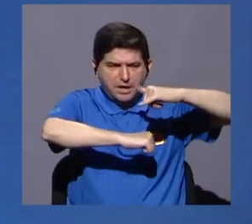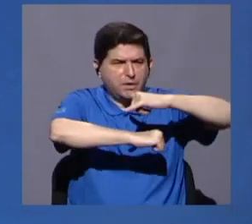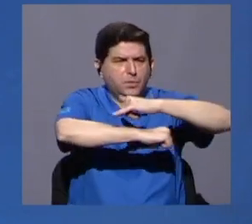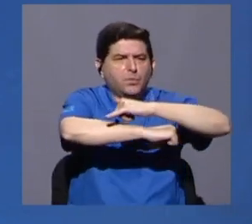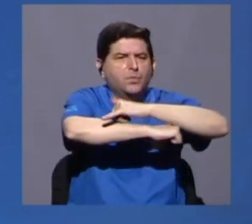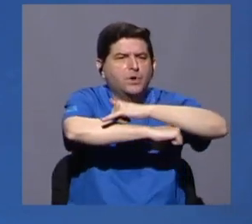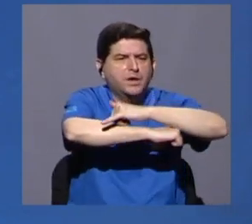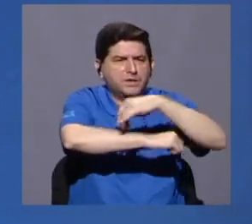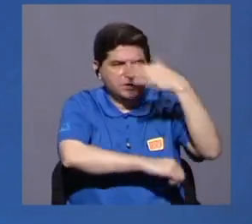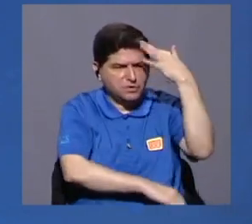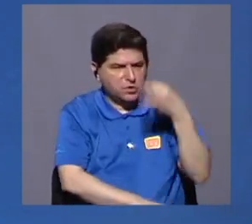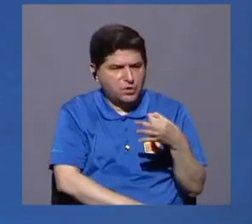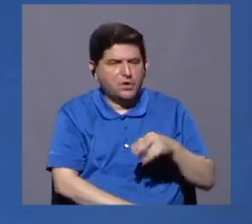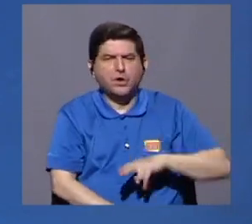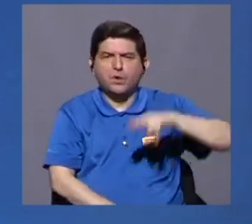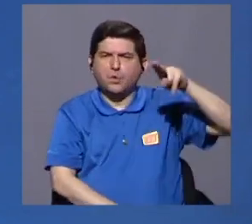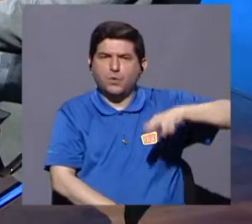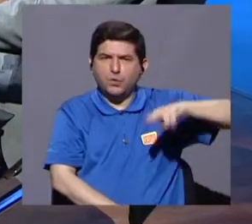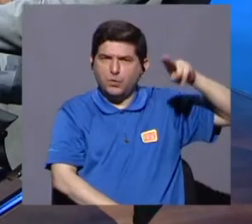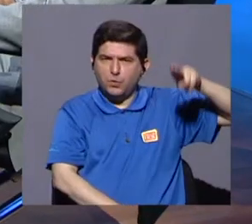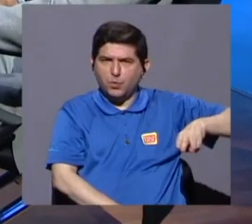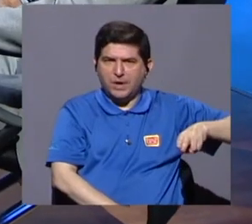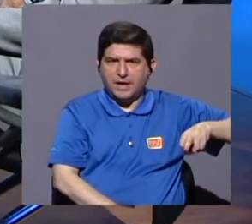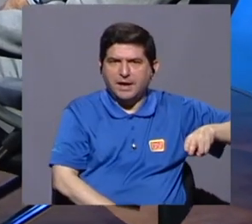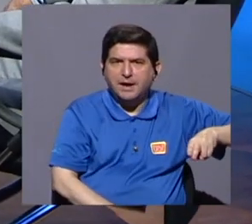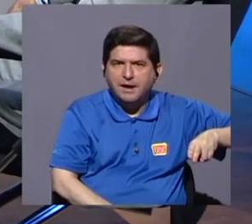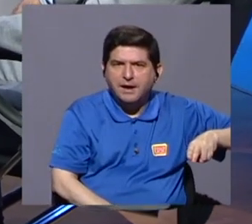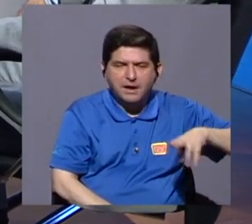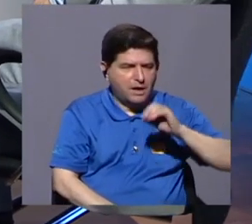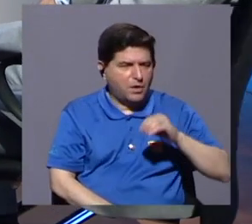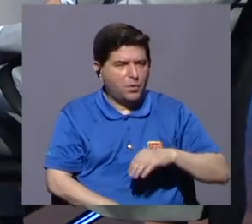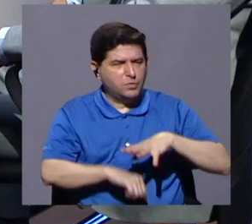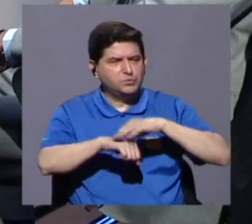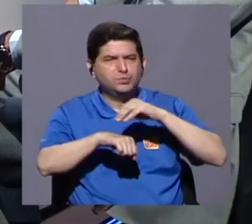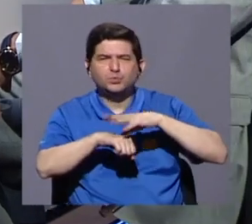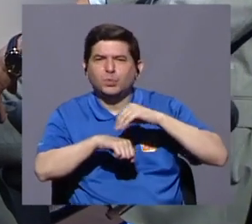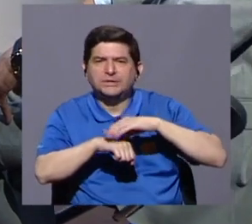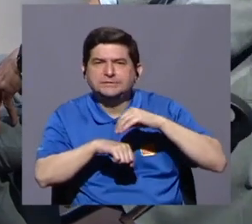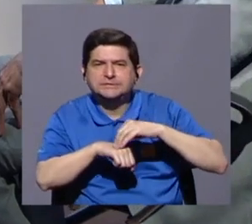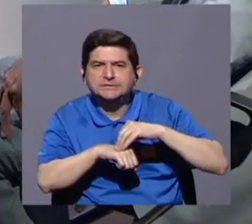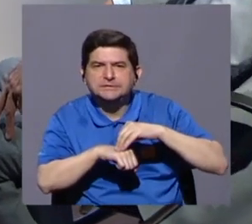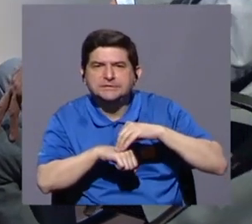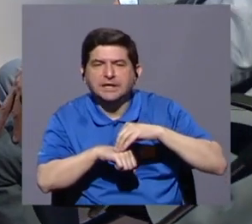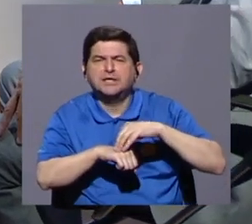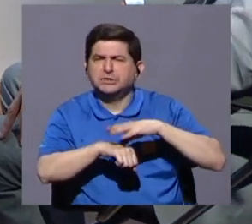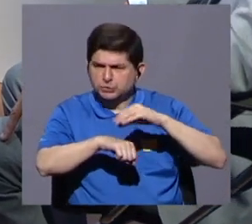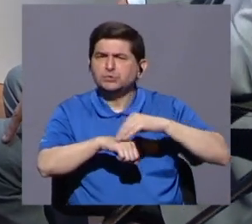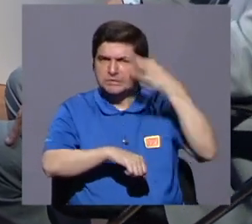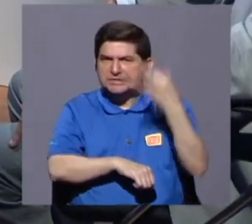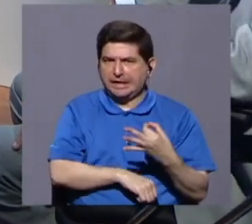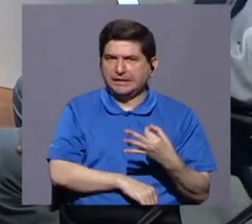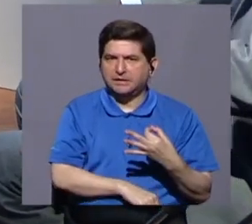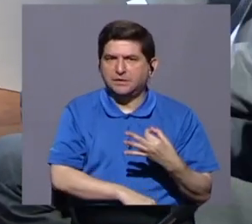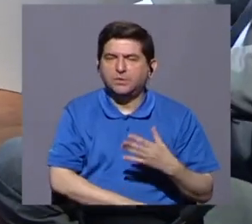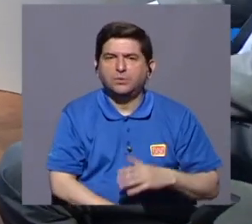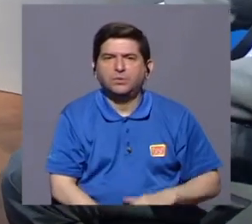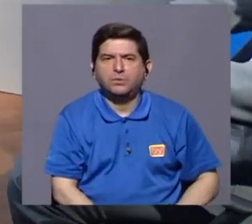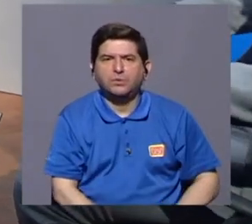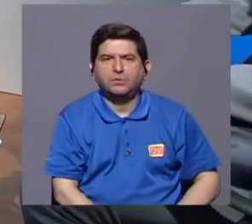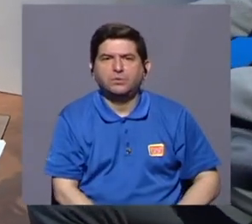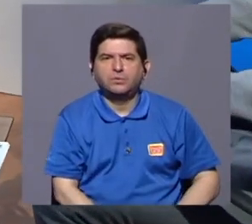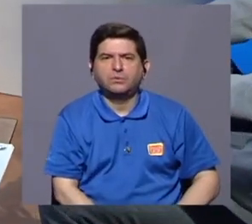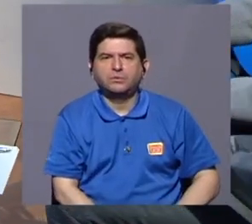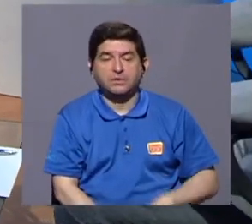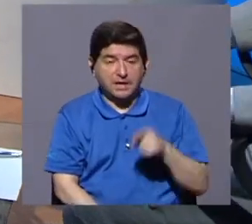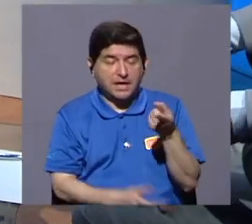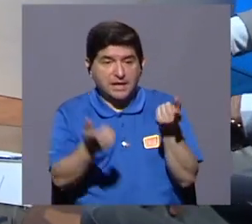creo que fue noruega o suecia en ciencia en donde por unos